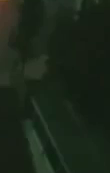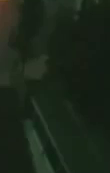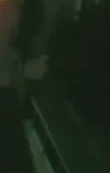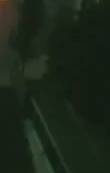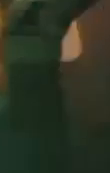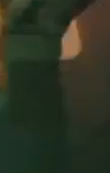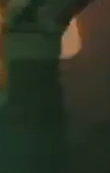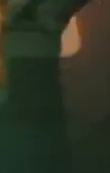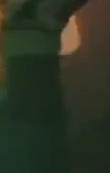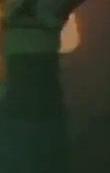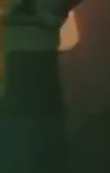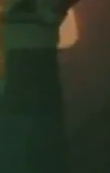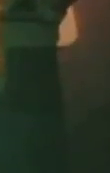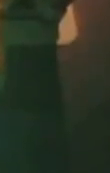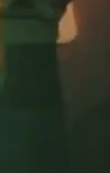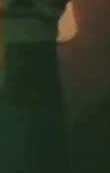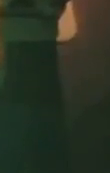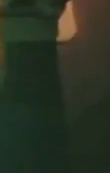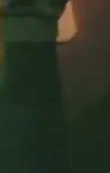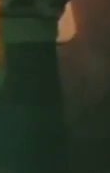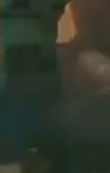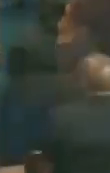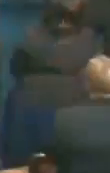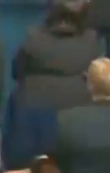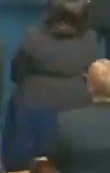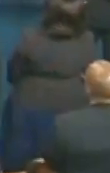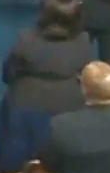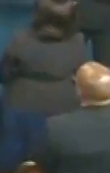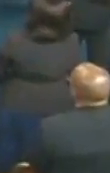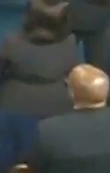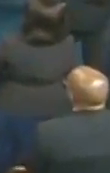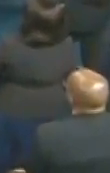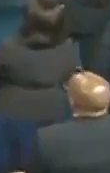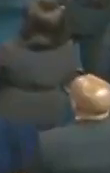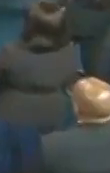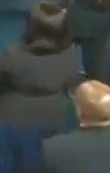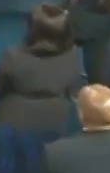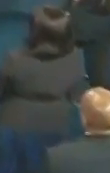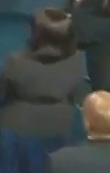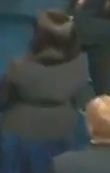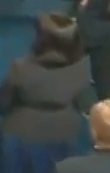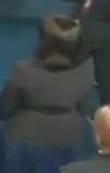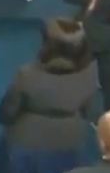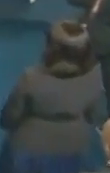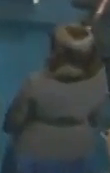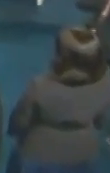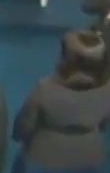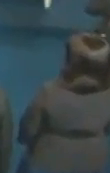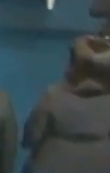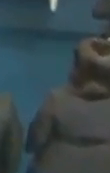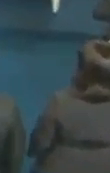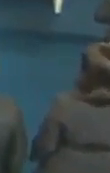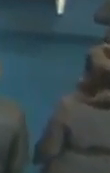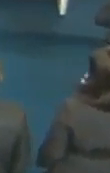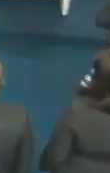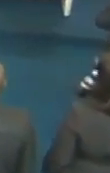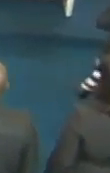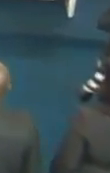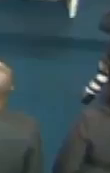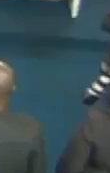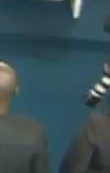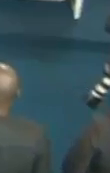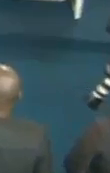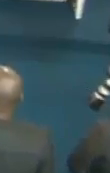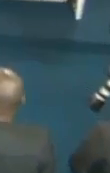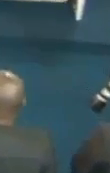Venezuela, Nicolás Maduro, en el despacho 1 del Palacio de Miraflores. Constitucional de la República Bolivariana de Venezuela, acompañado por el excelentísimo